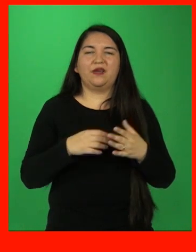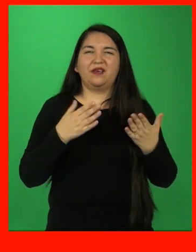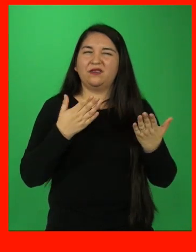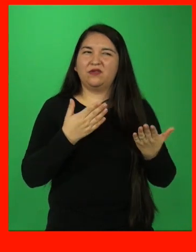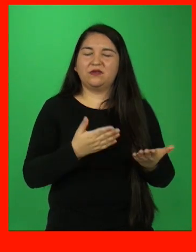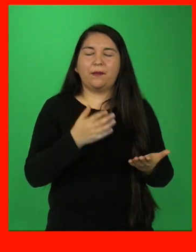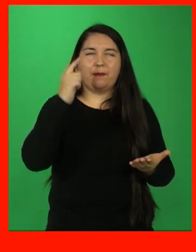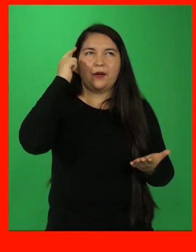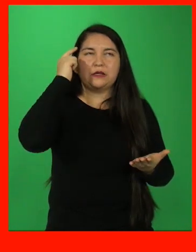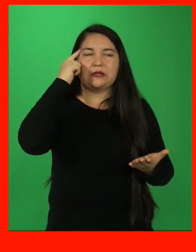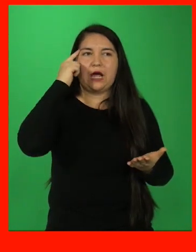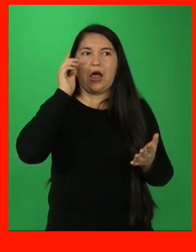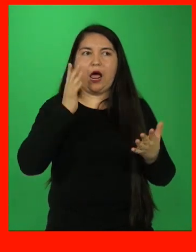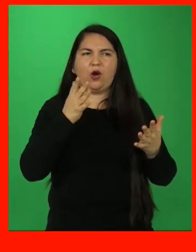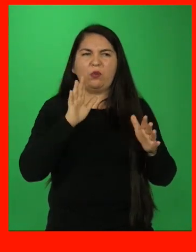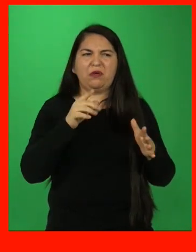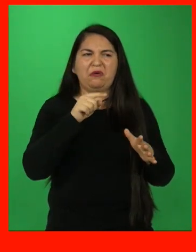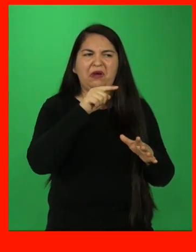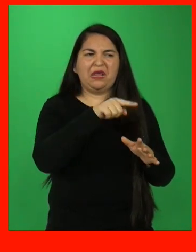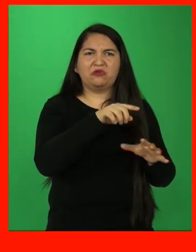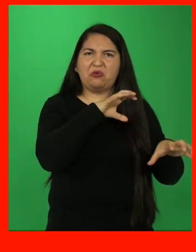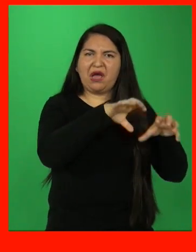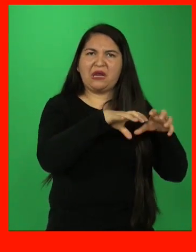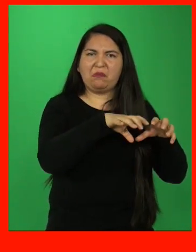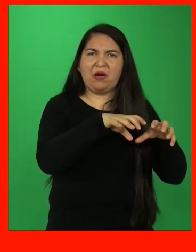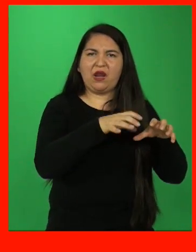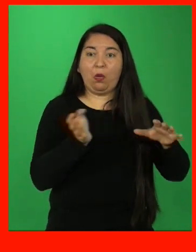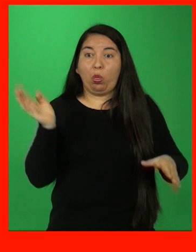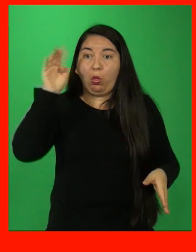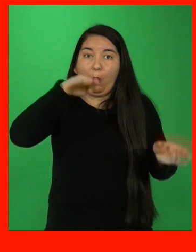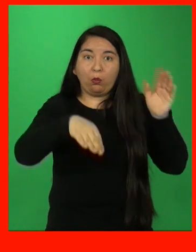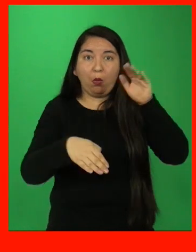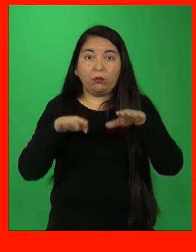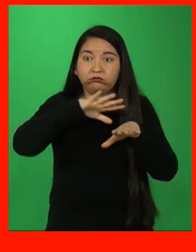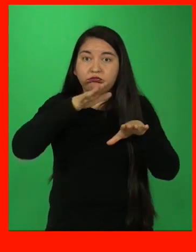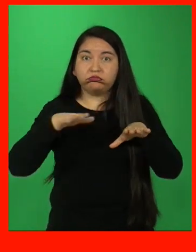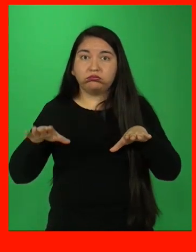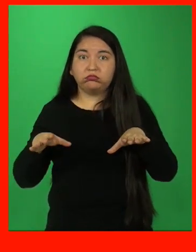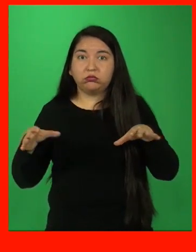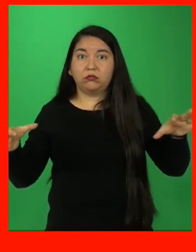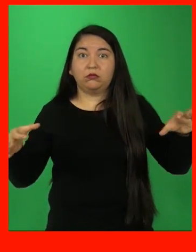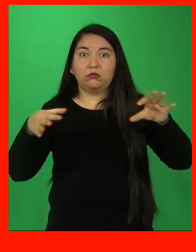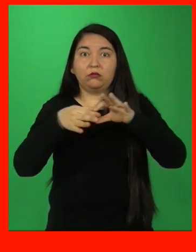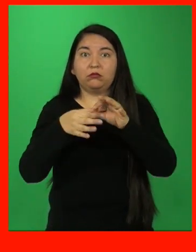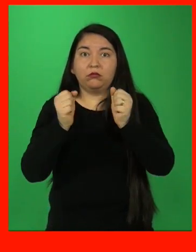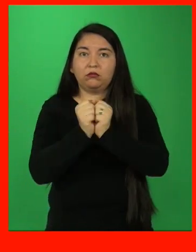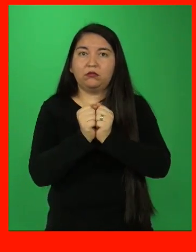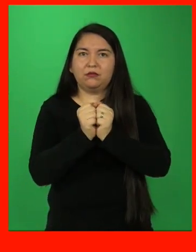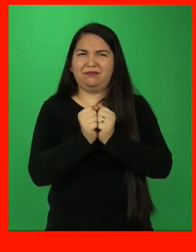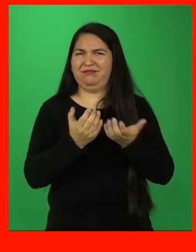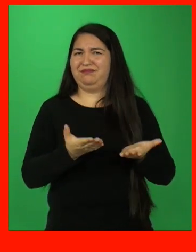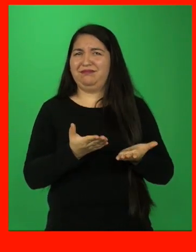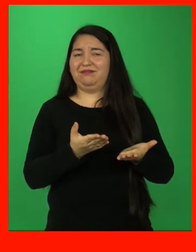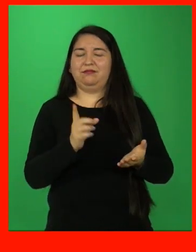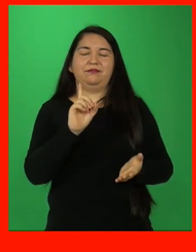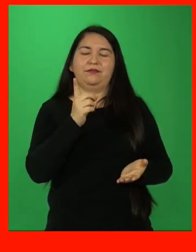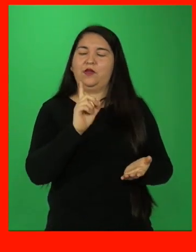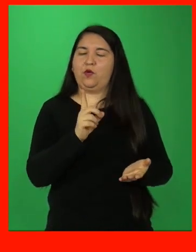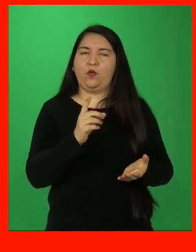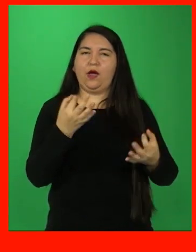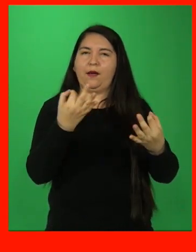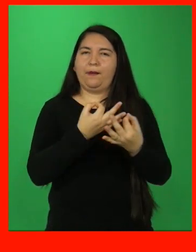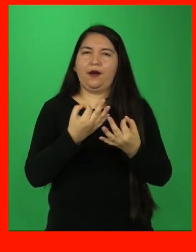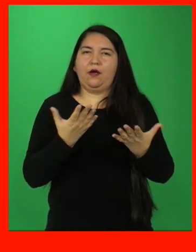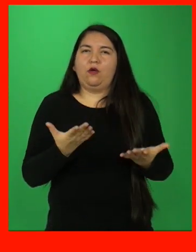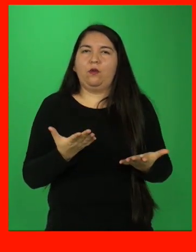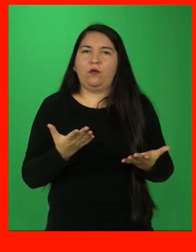posible que ellos hayan cruzado nadando? No, lógico, ¿cierto? Entonces, la única explicación que tenemos es una prueba